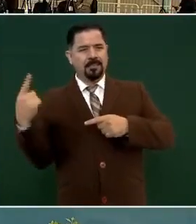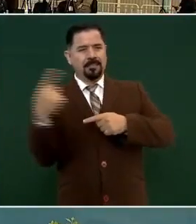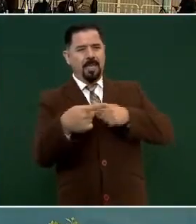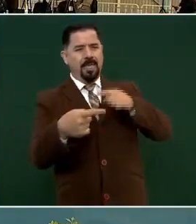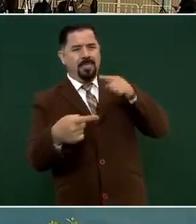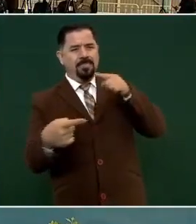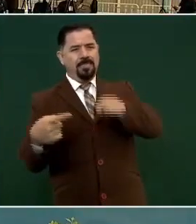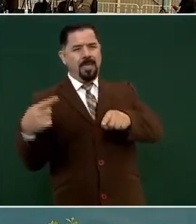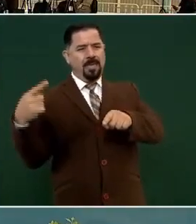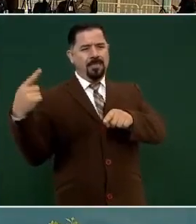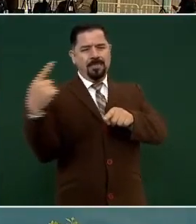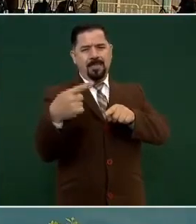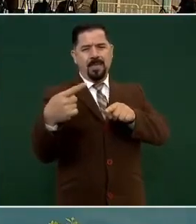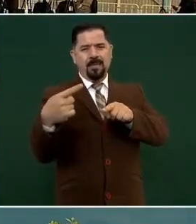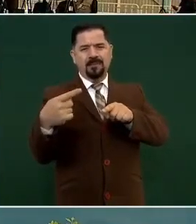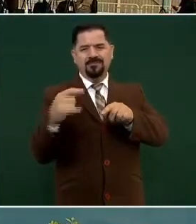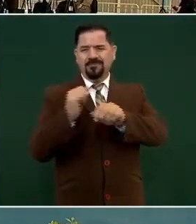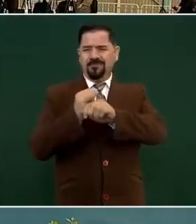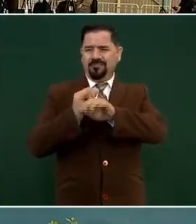públicos,